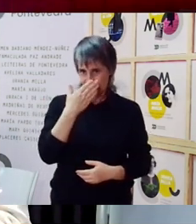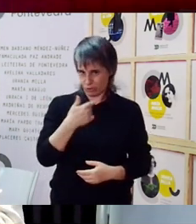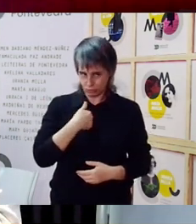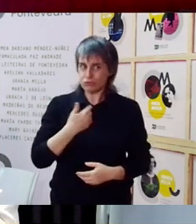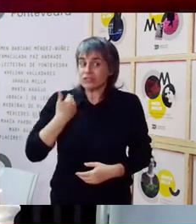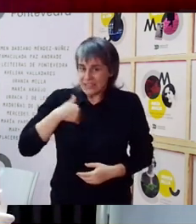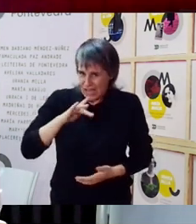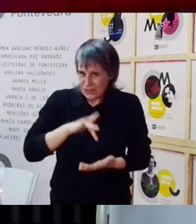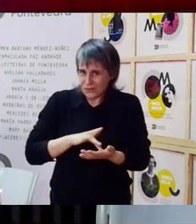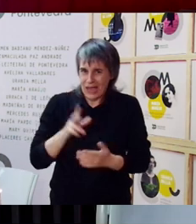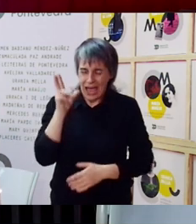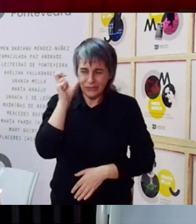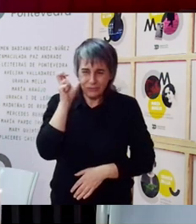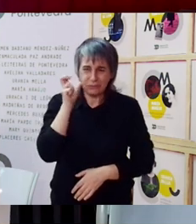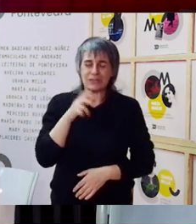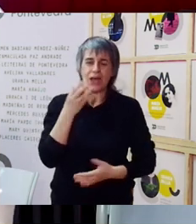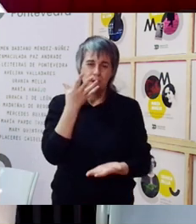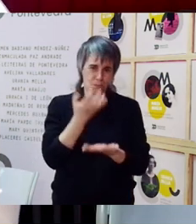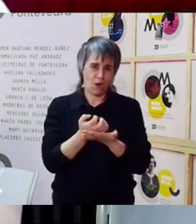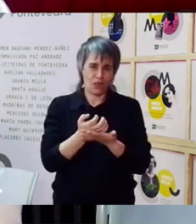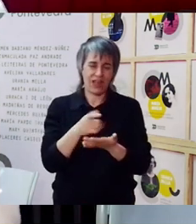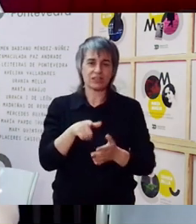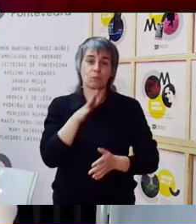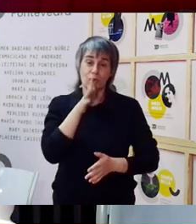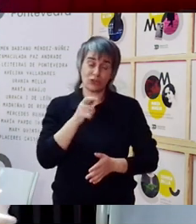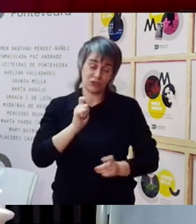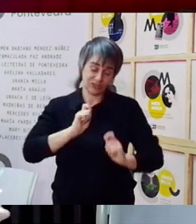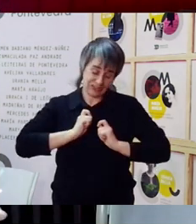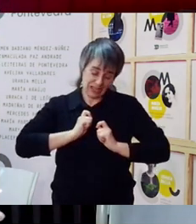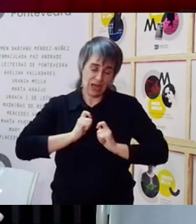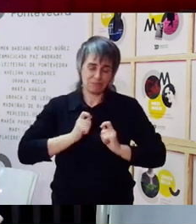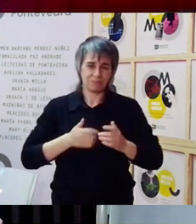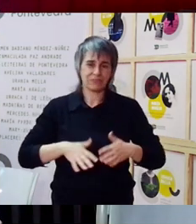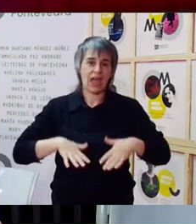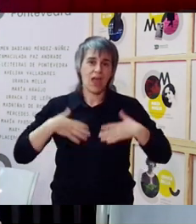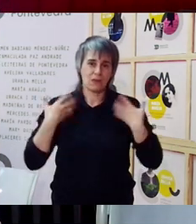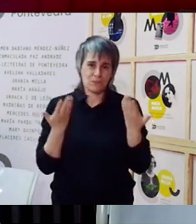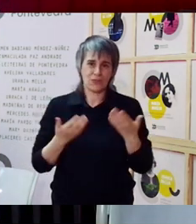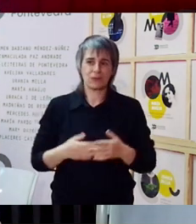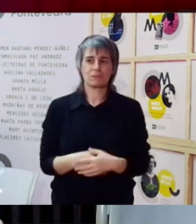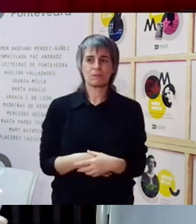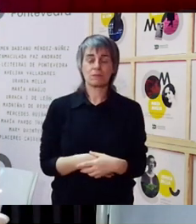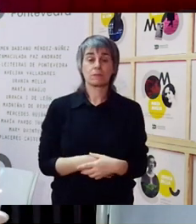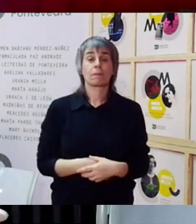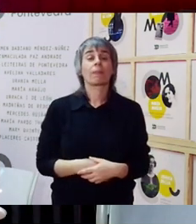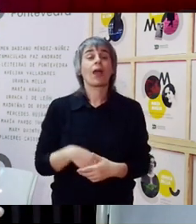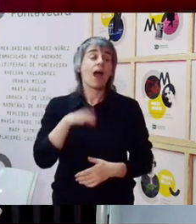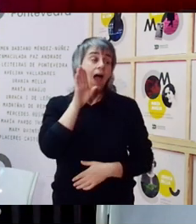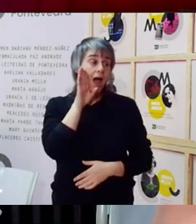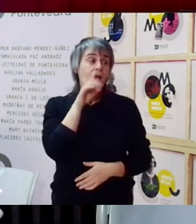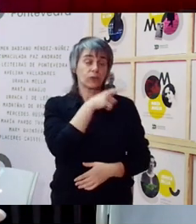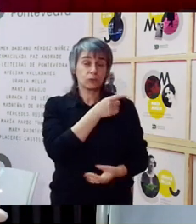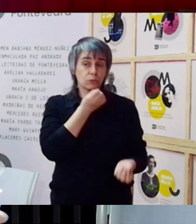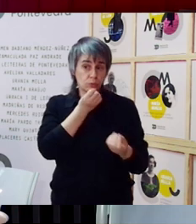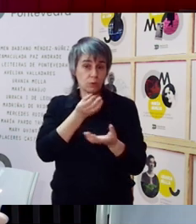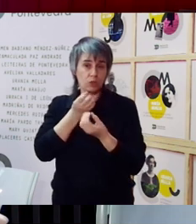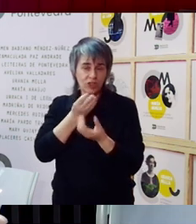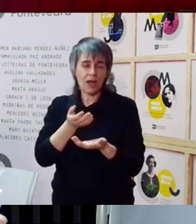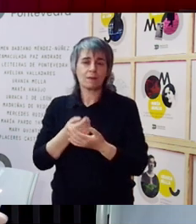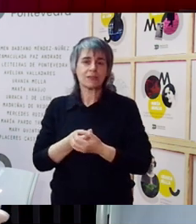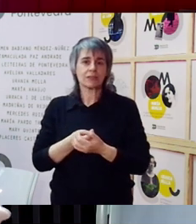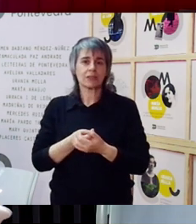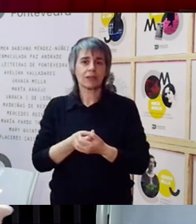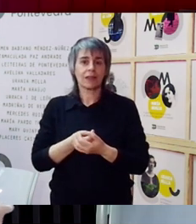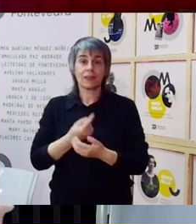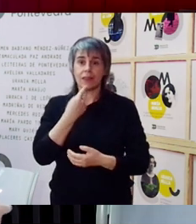escoitei. Por iso estou tan emocionada. Decías, contabas dela, poñanse os